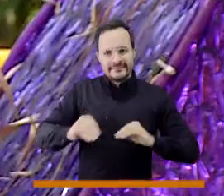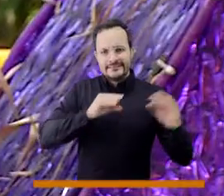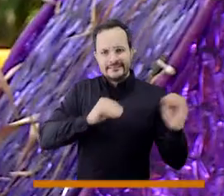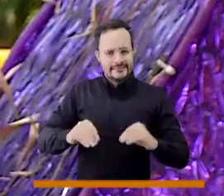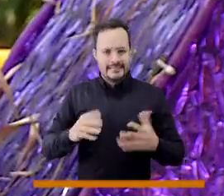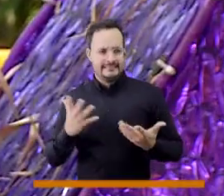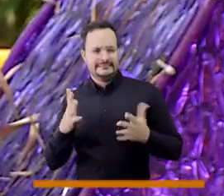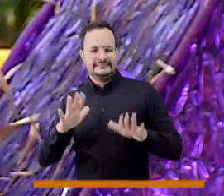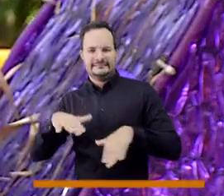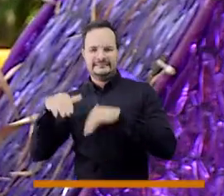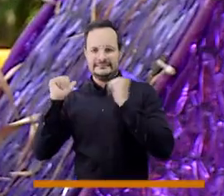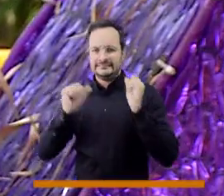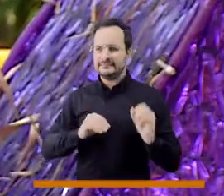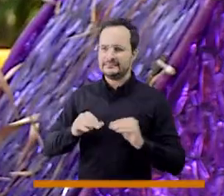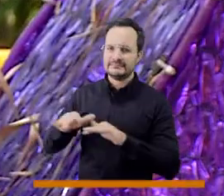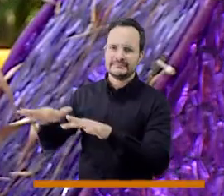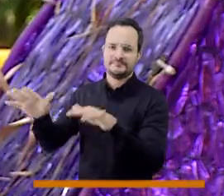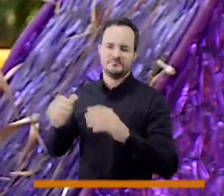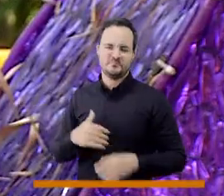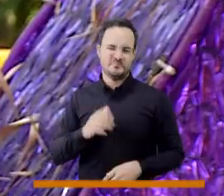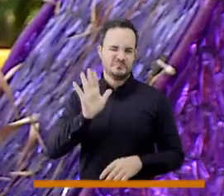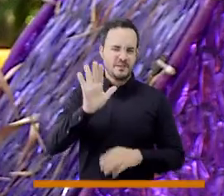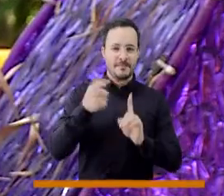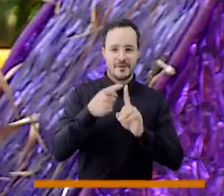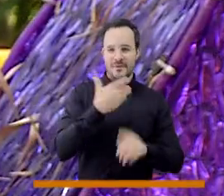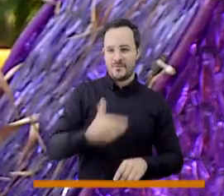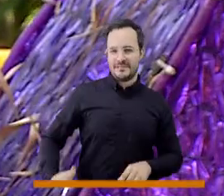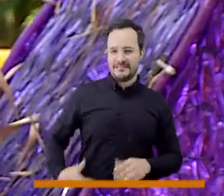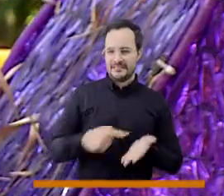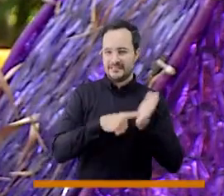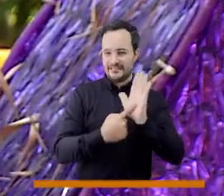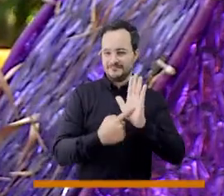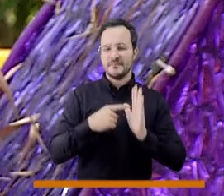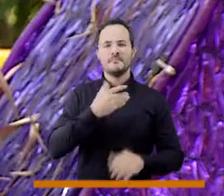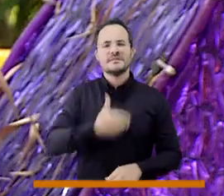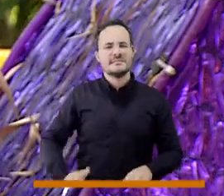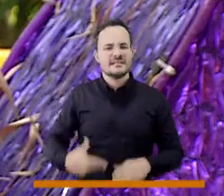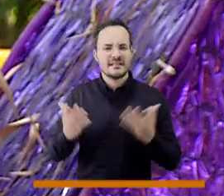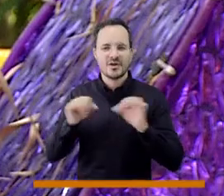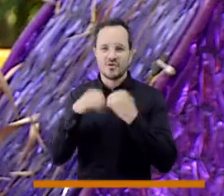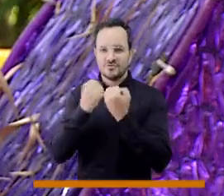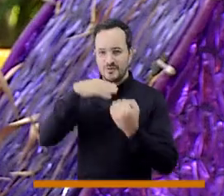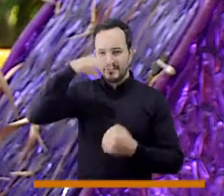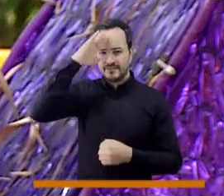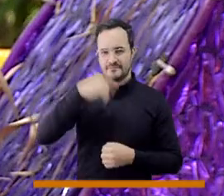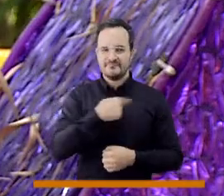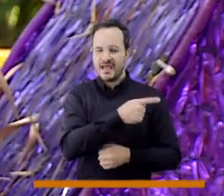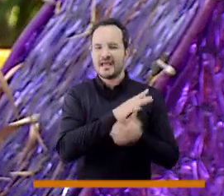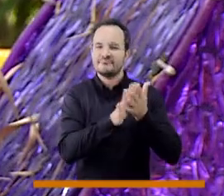Gracias, María Fernanda. Y antes de continuar hablando de gentrificación, escuchemos al presidente del Consejo de